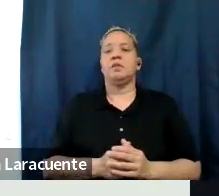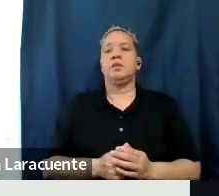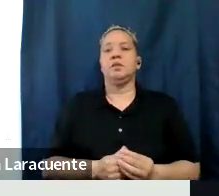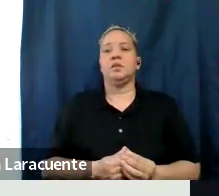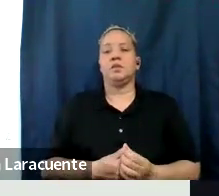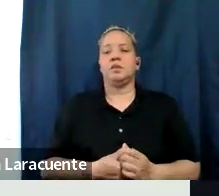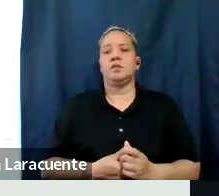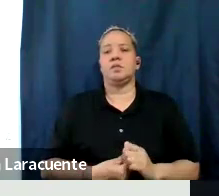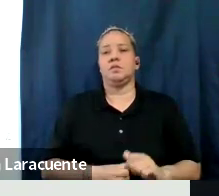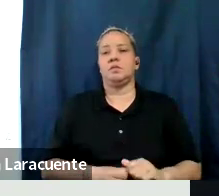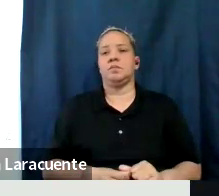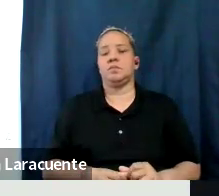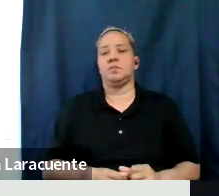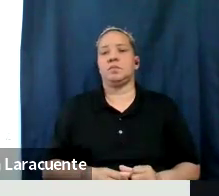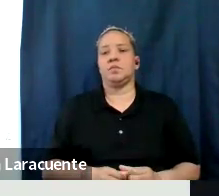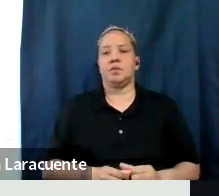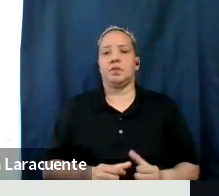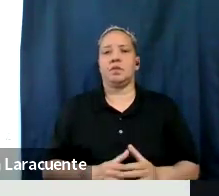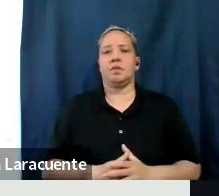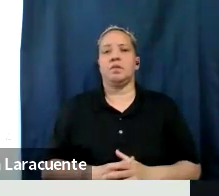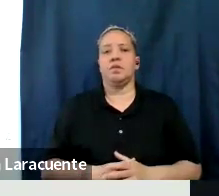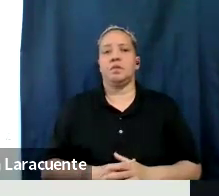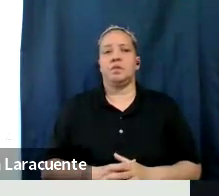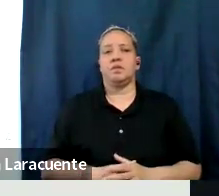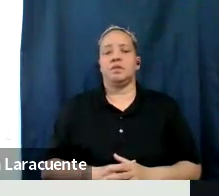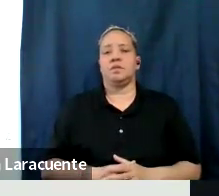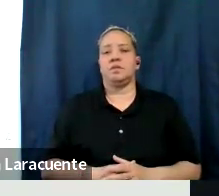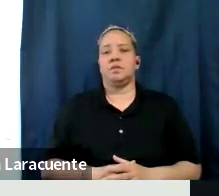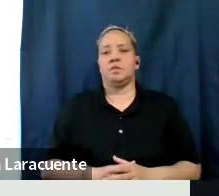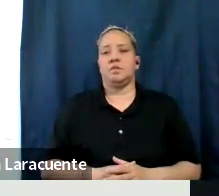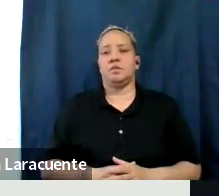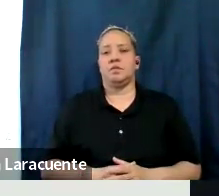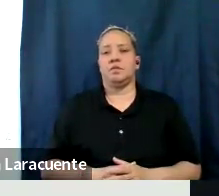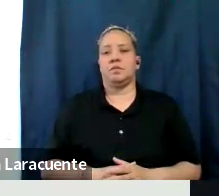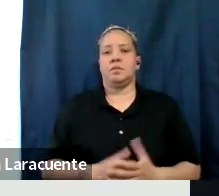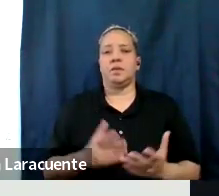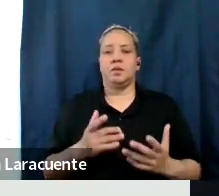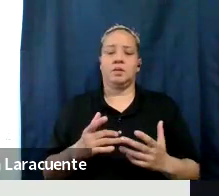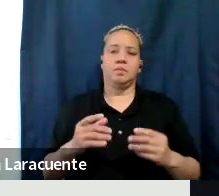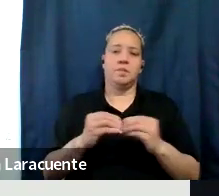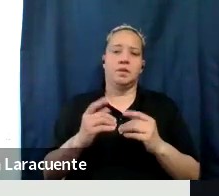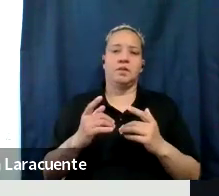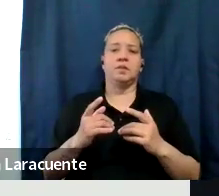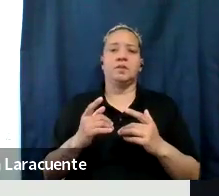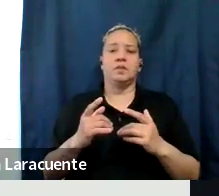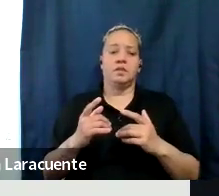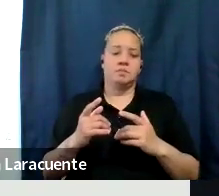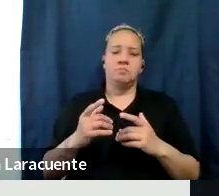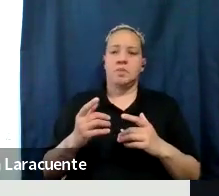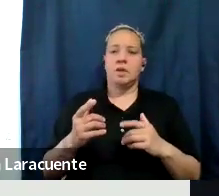cual en fin, me deportaría, me reportaría un par de añitos yendo más a Puerto